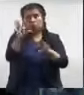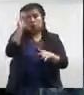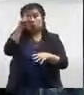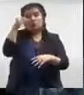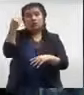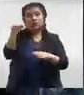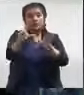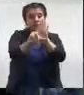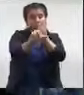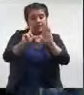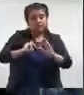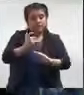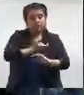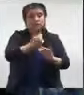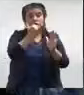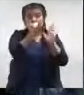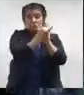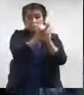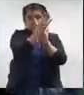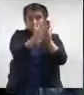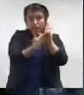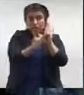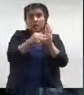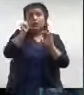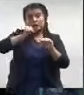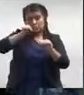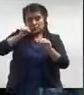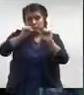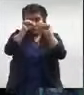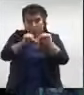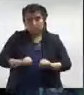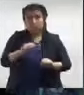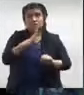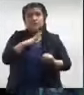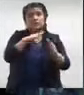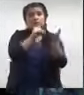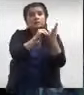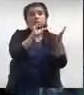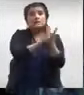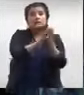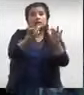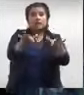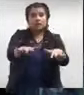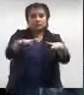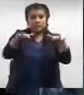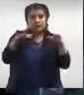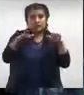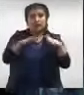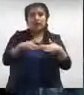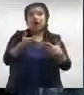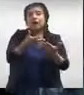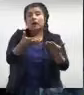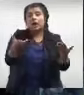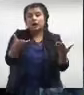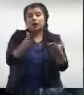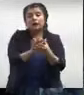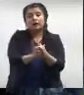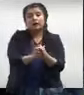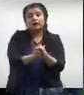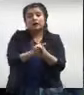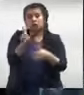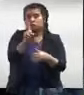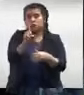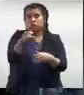en la Ley Orgánica ya establece de que sí puede ser uno, el Congreso puede ser citado a disposición si de